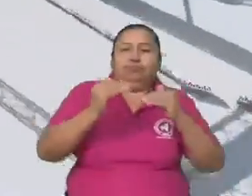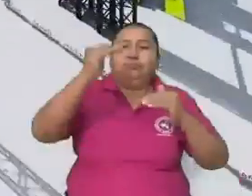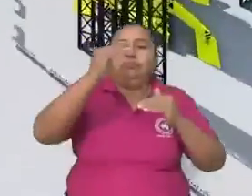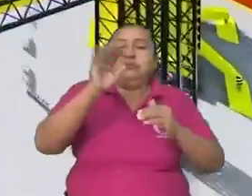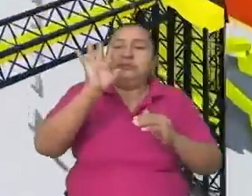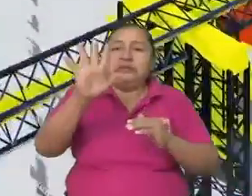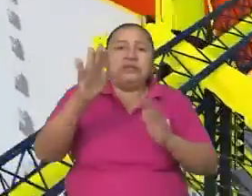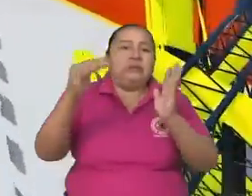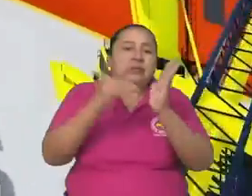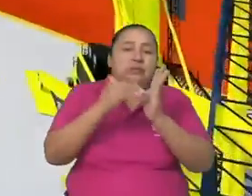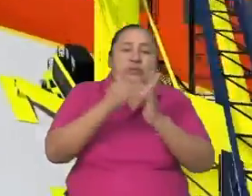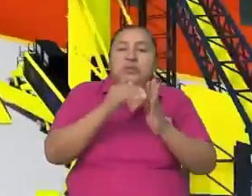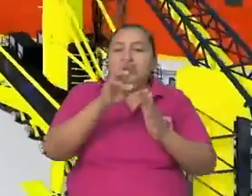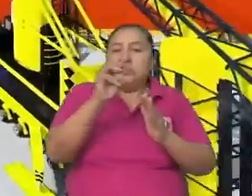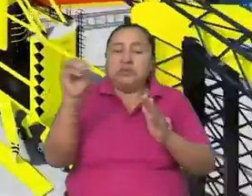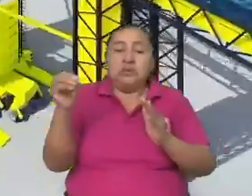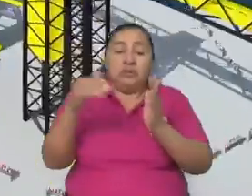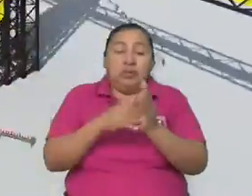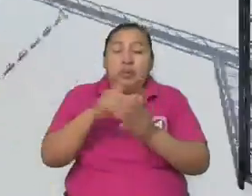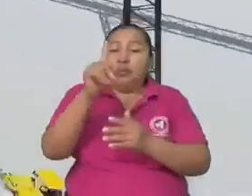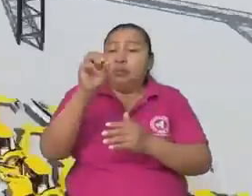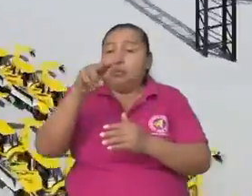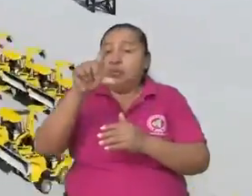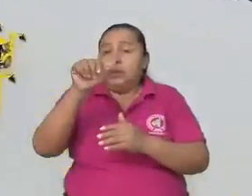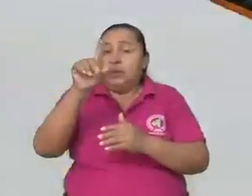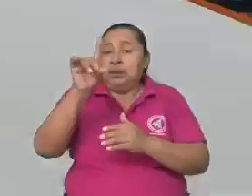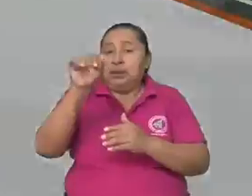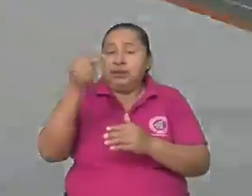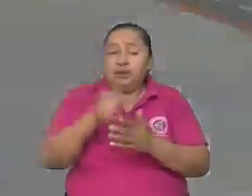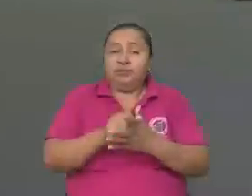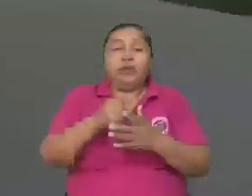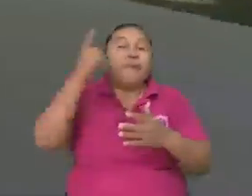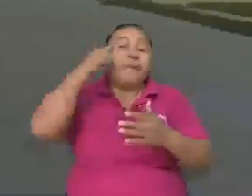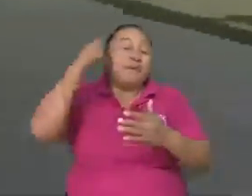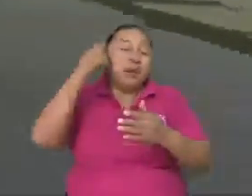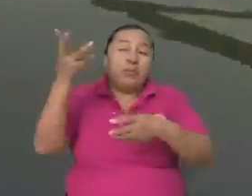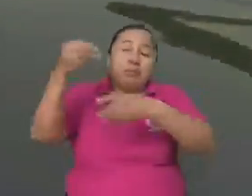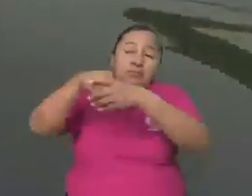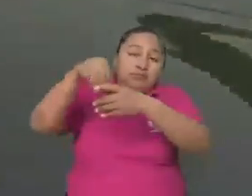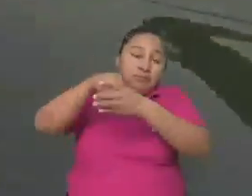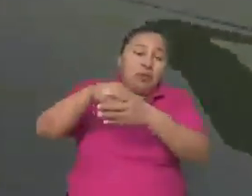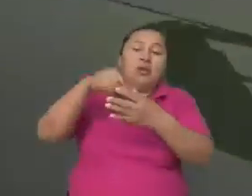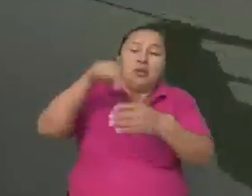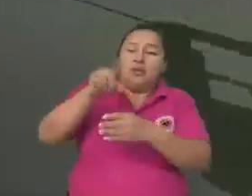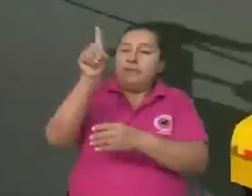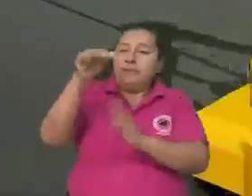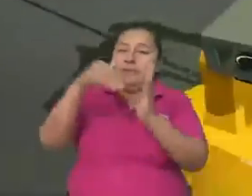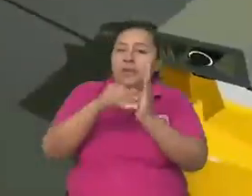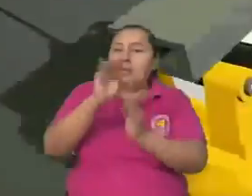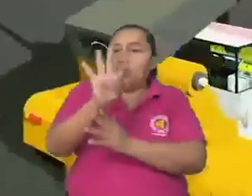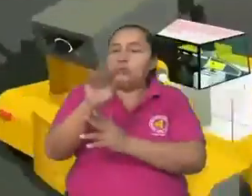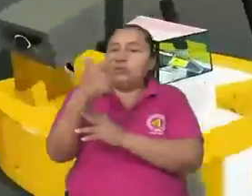toneladas. Habíamos programado que íbamos a tener ingresos brutos de 1.470